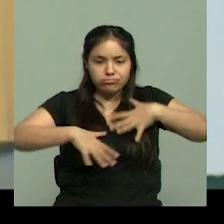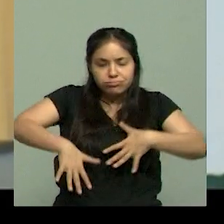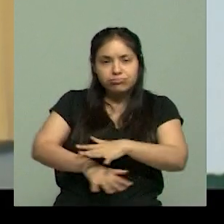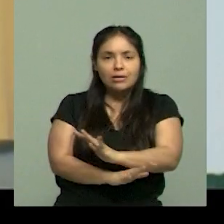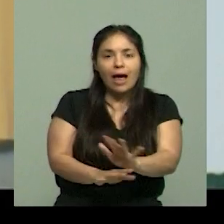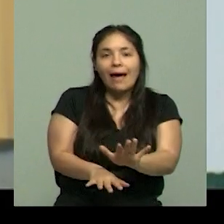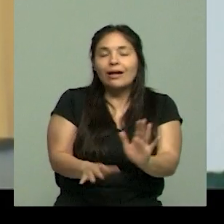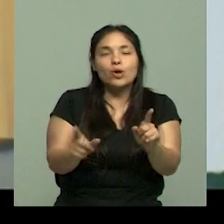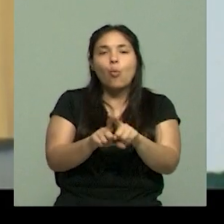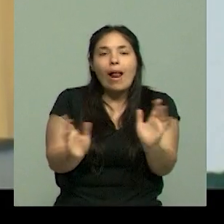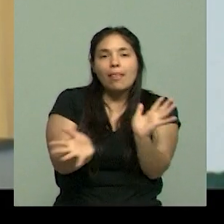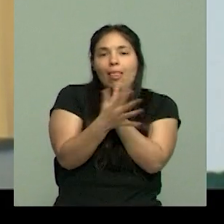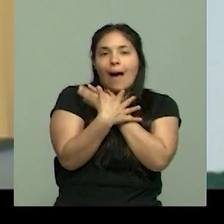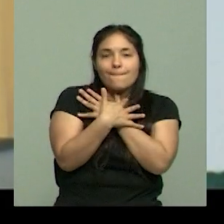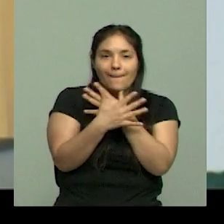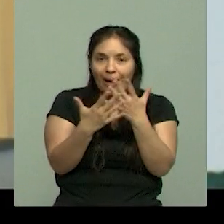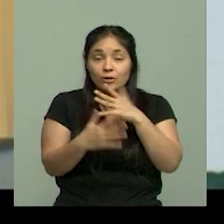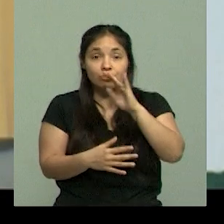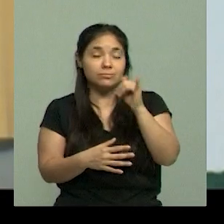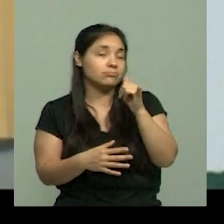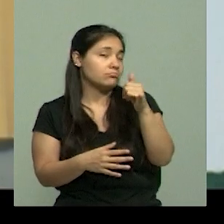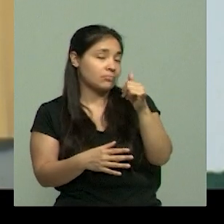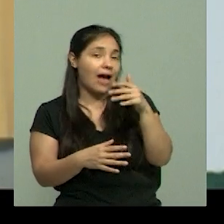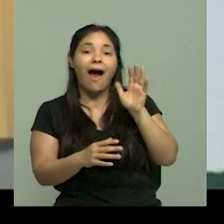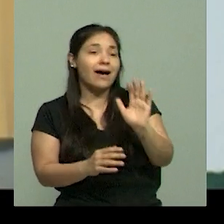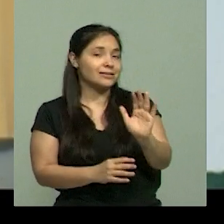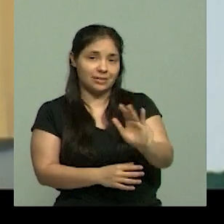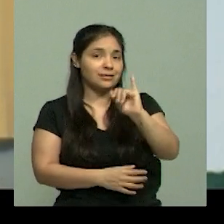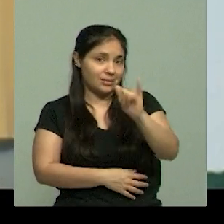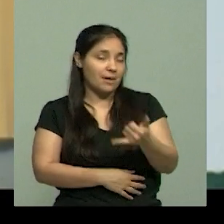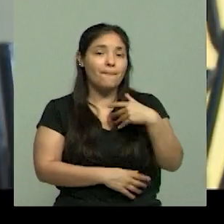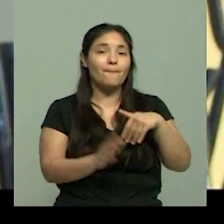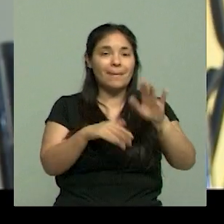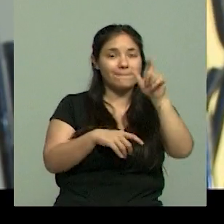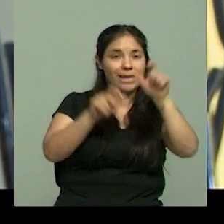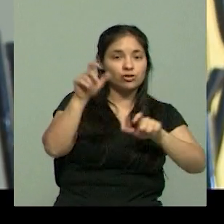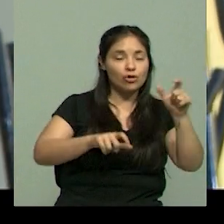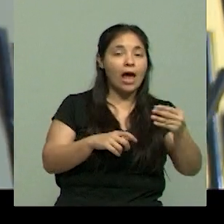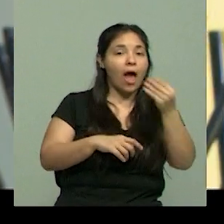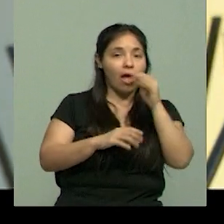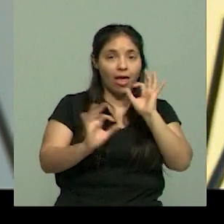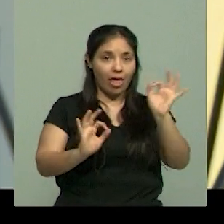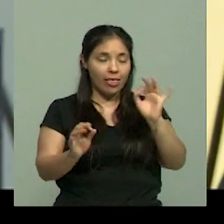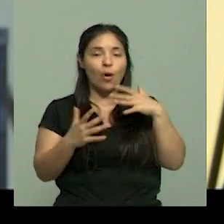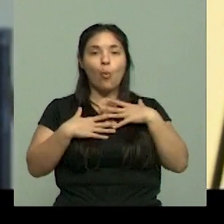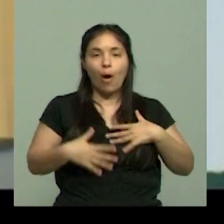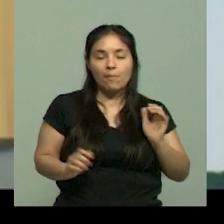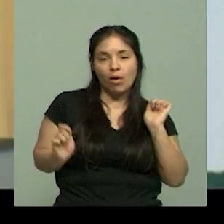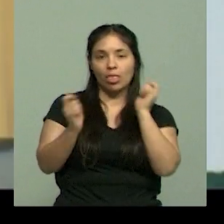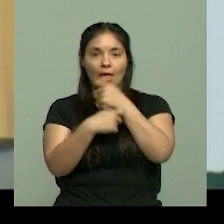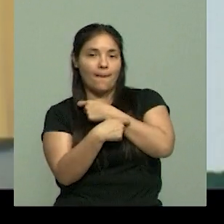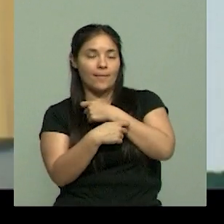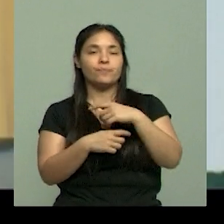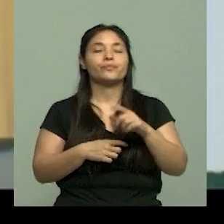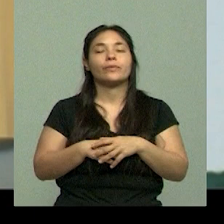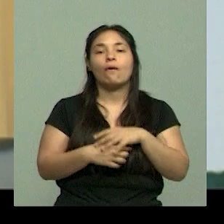es esto de querer mostrarse. Sí, es una característica, sobre todo en la anorexia, de intentar taparlo. ¿Sí? En la bulimia